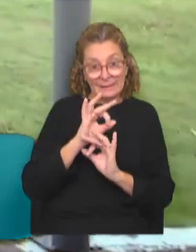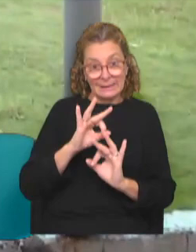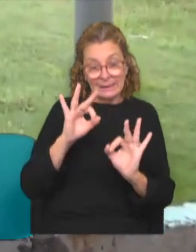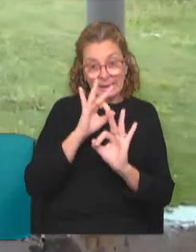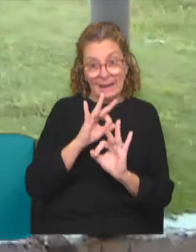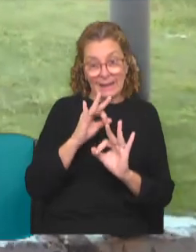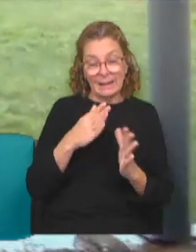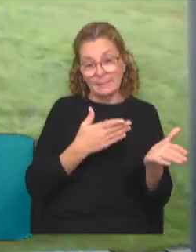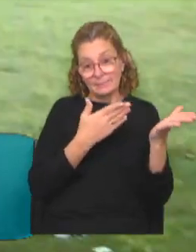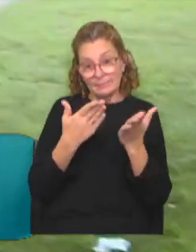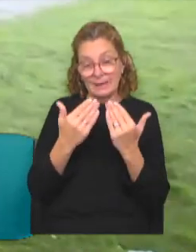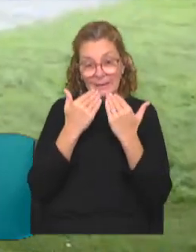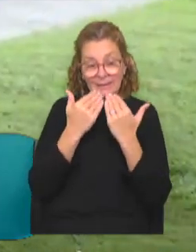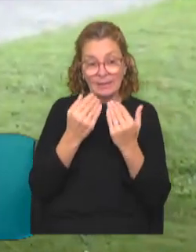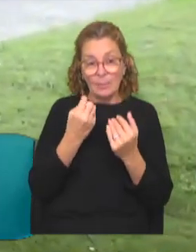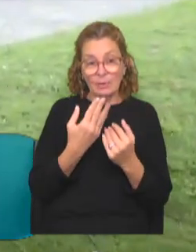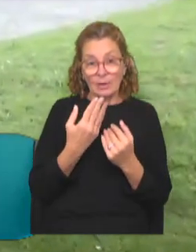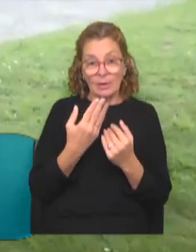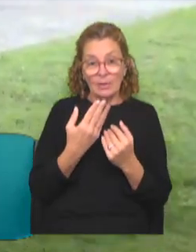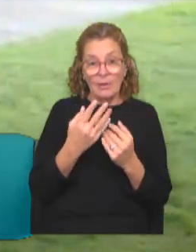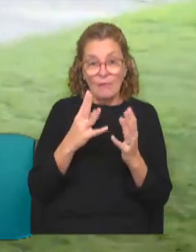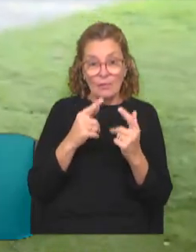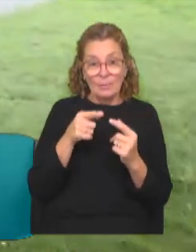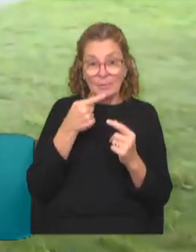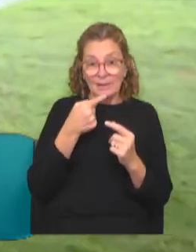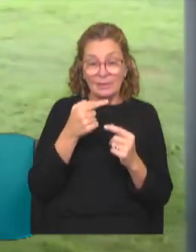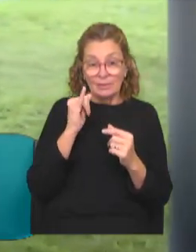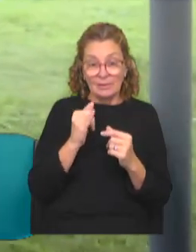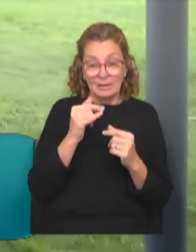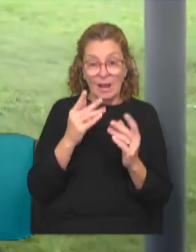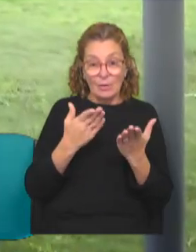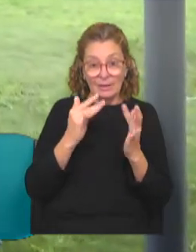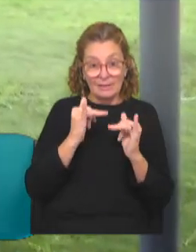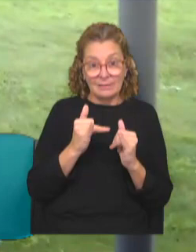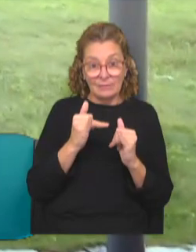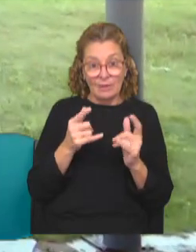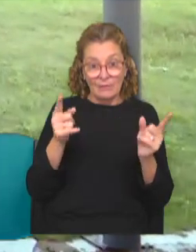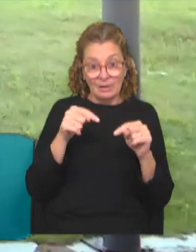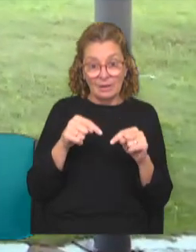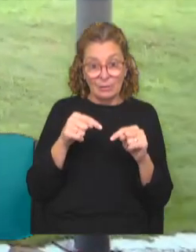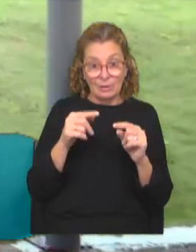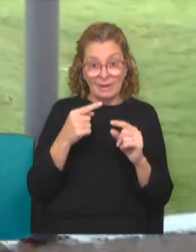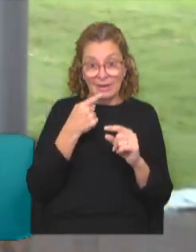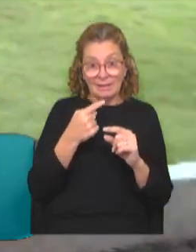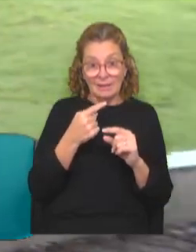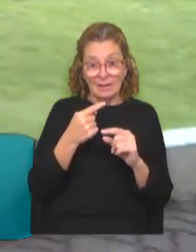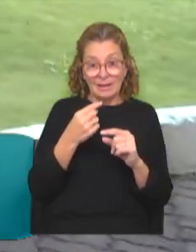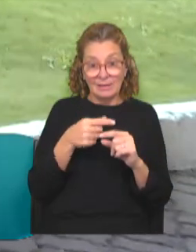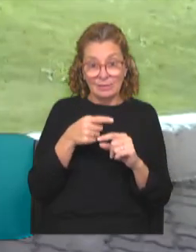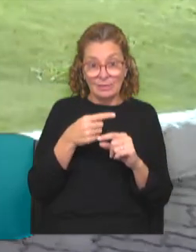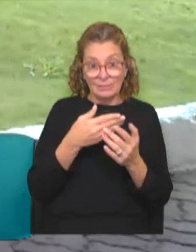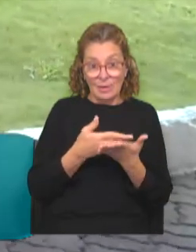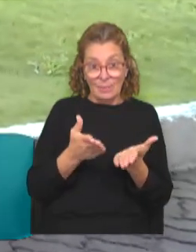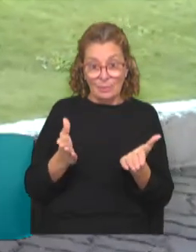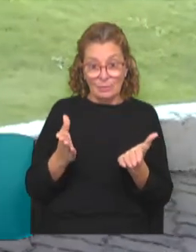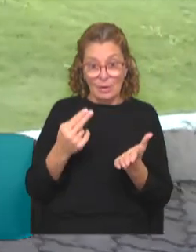esa gentileza hay que agradecerla porque de muy buena manera nos dijeron que sí. Y ahora sí voy a venir con lo que les prometí. A ver. Porque esto que les voy a